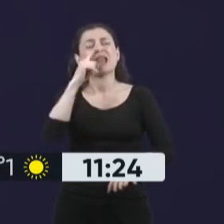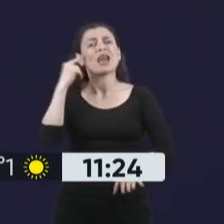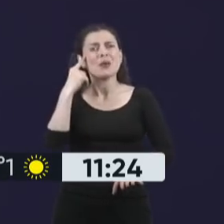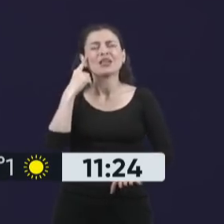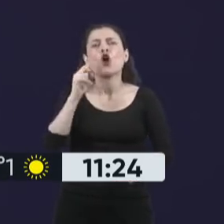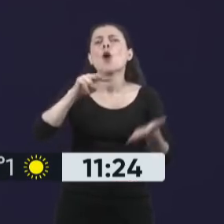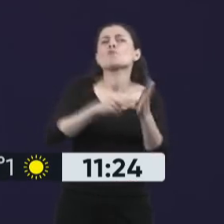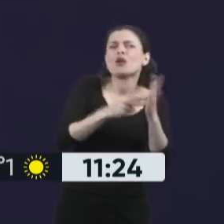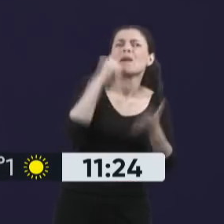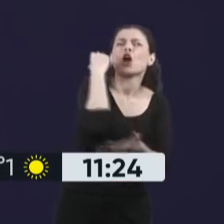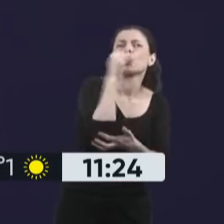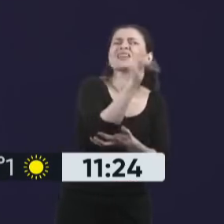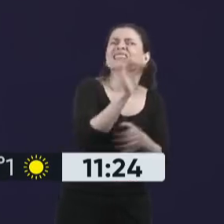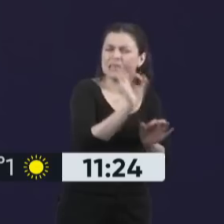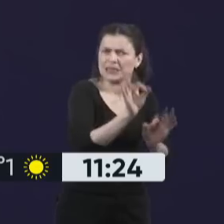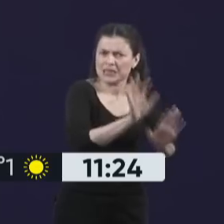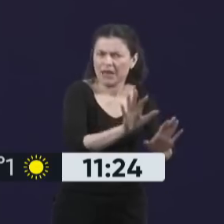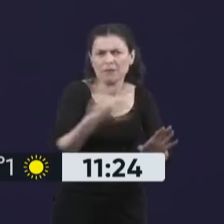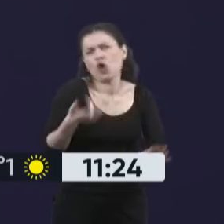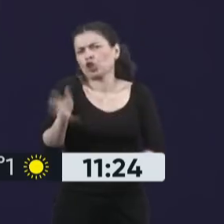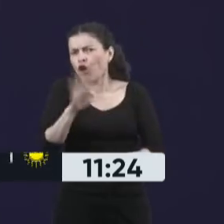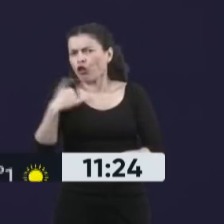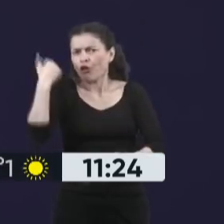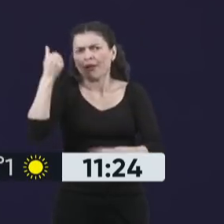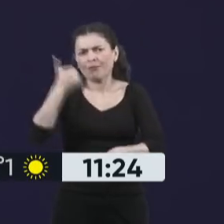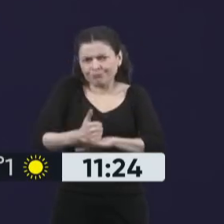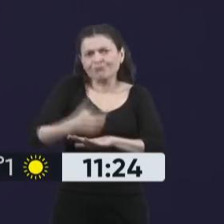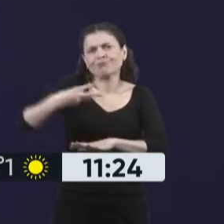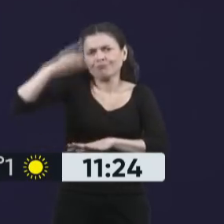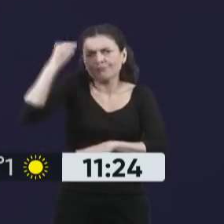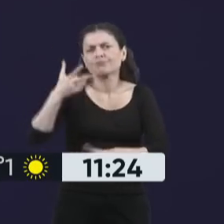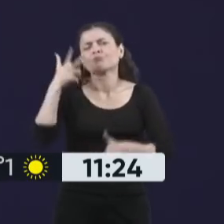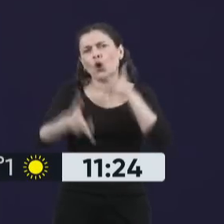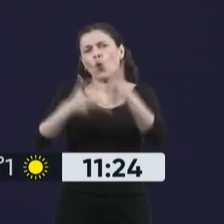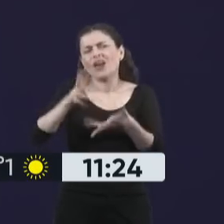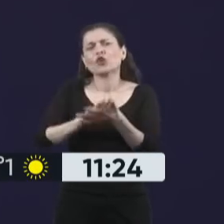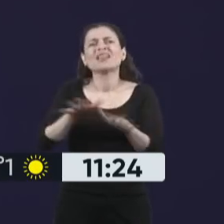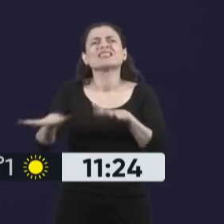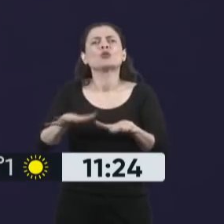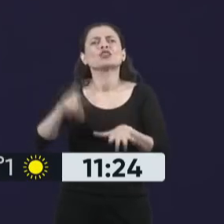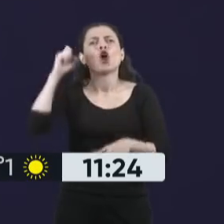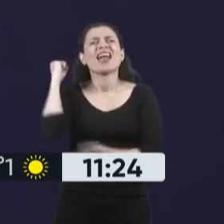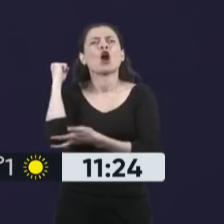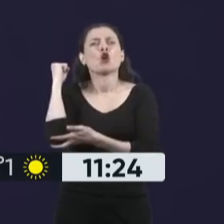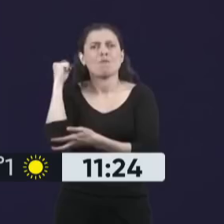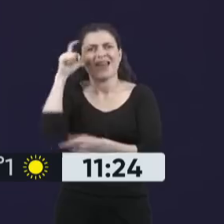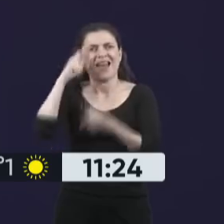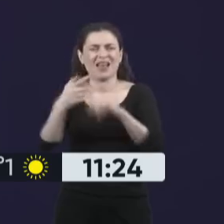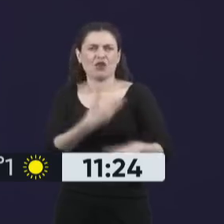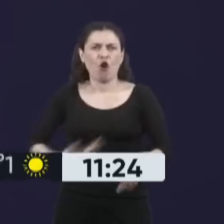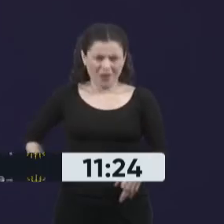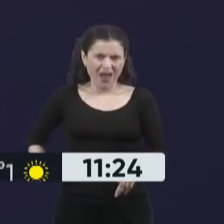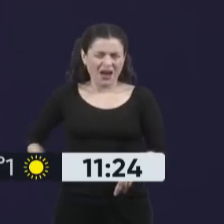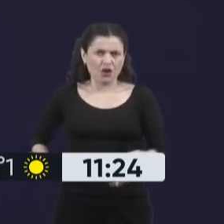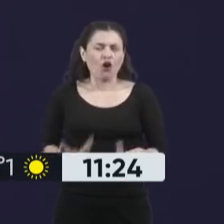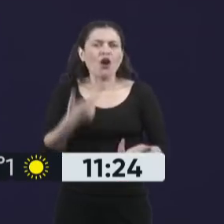económica, que es lo que uno tal vez repite incansablemente del desastre que hicieron, de la famosa tierra